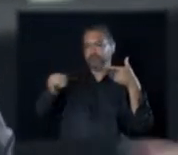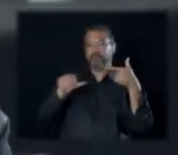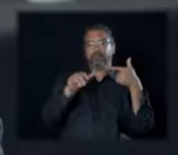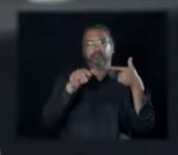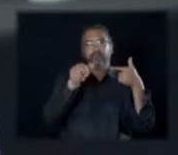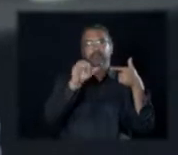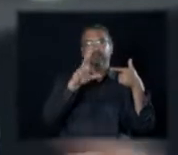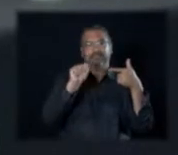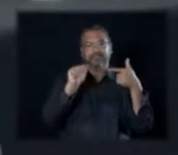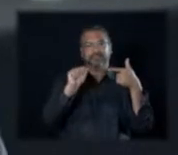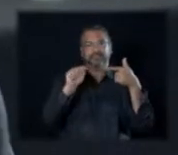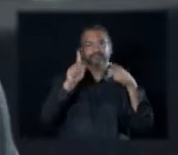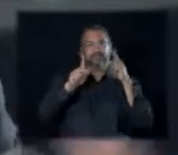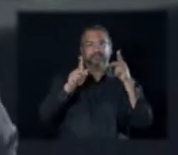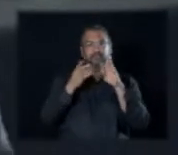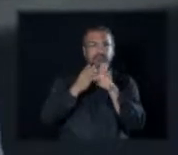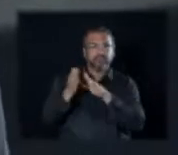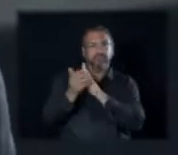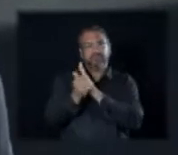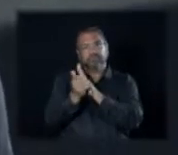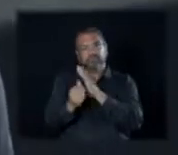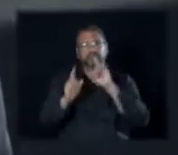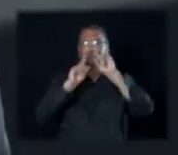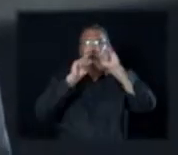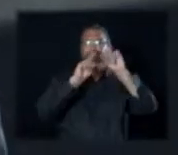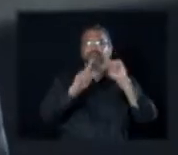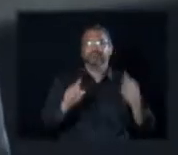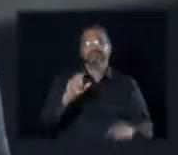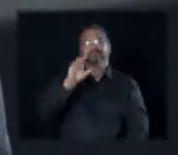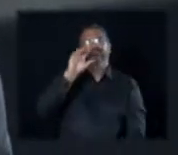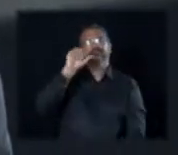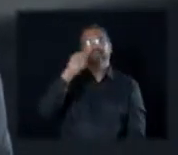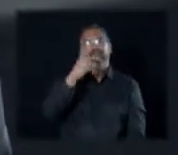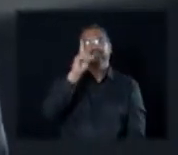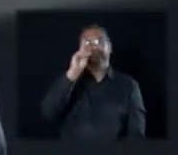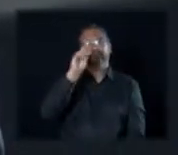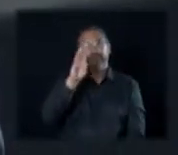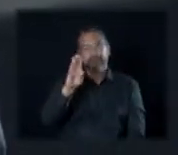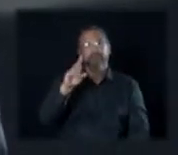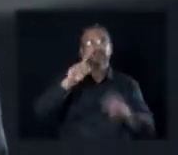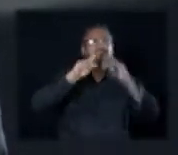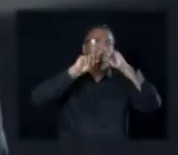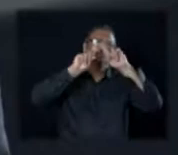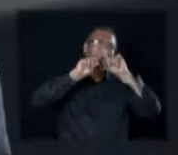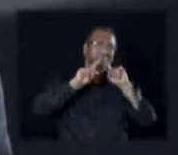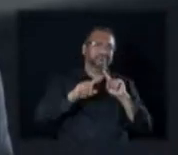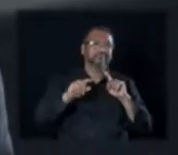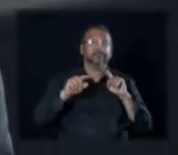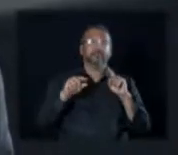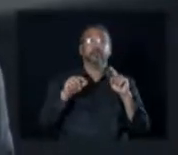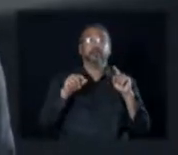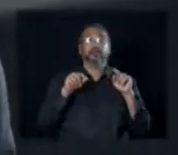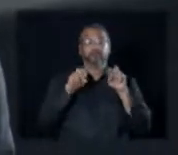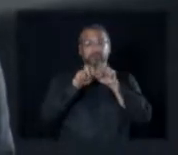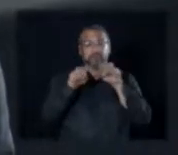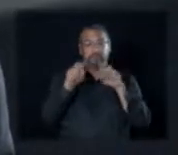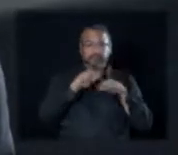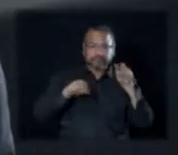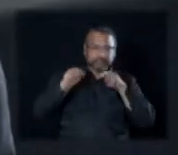Y esto causa algunos problemas con los auditores sobre todas estas cosas. Anualmente, este análisis,